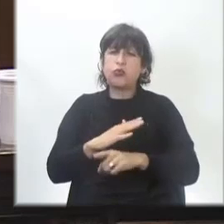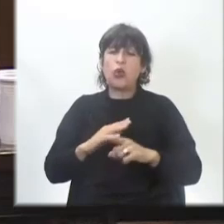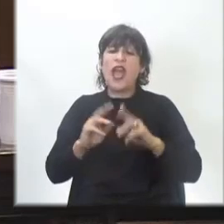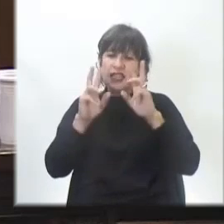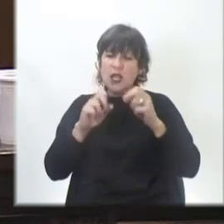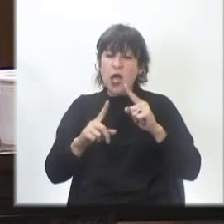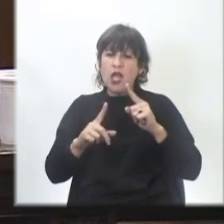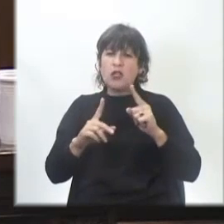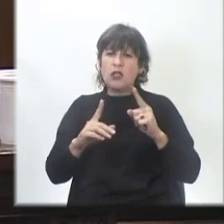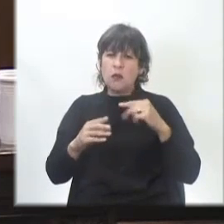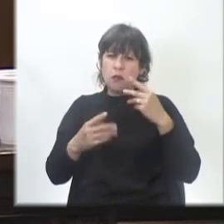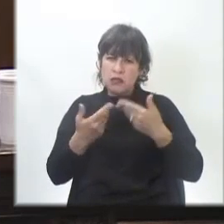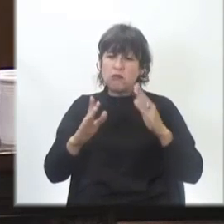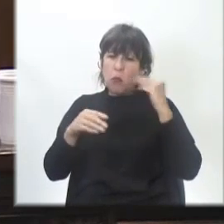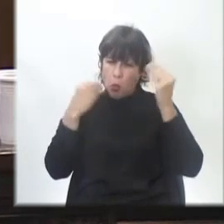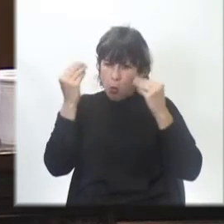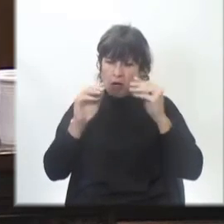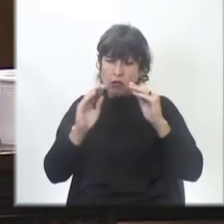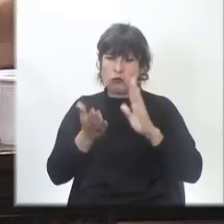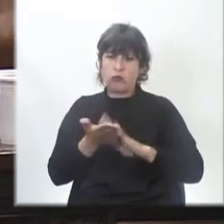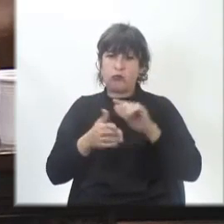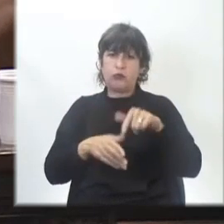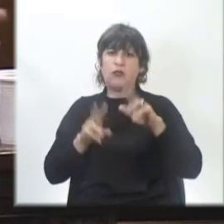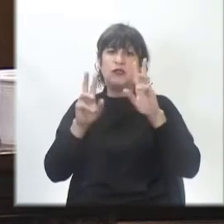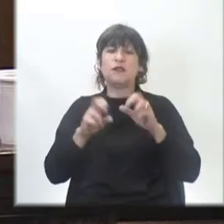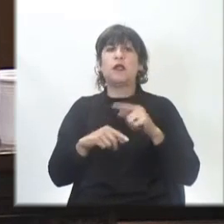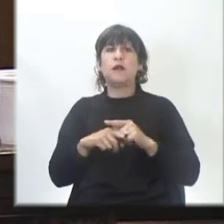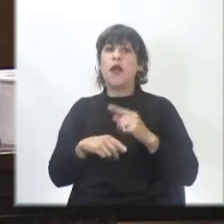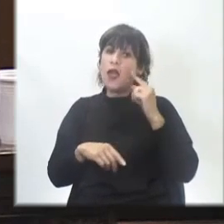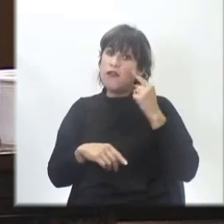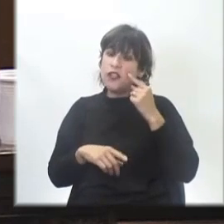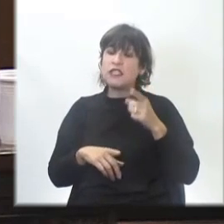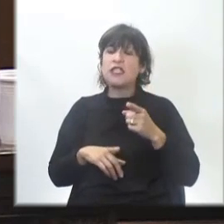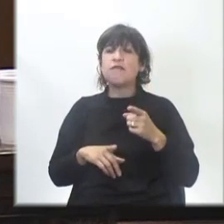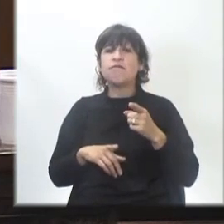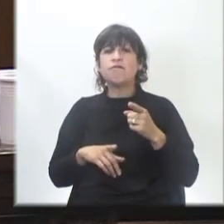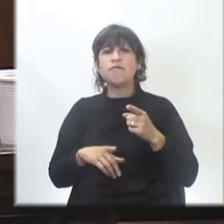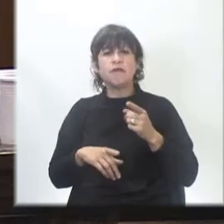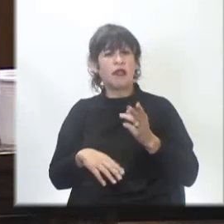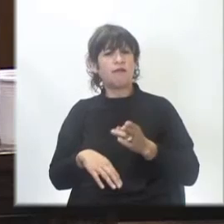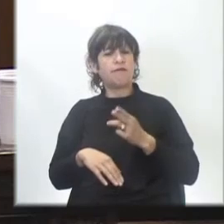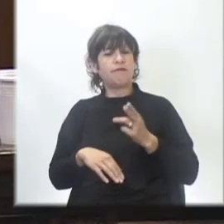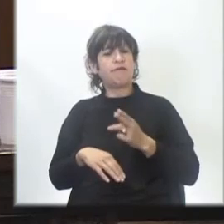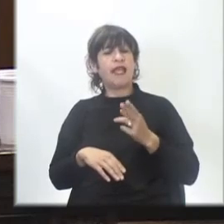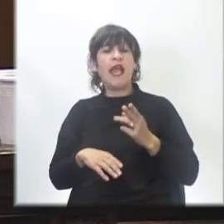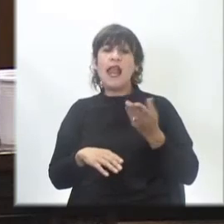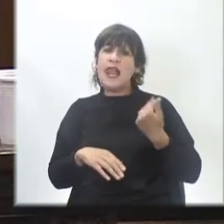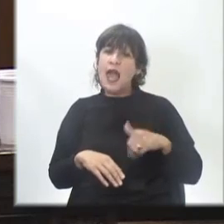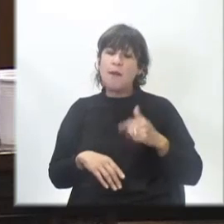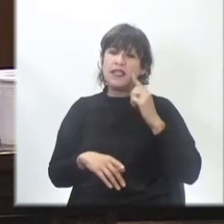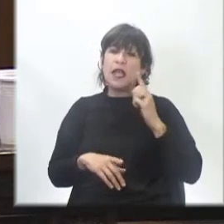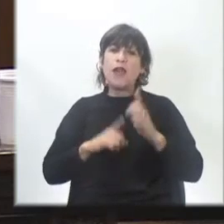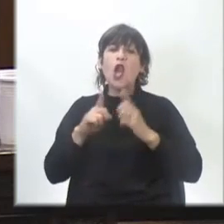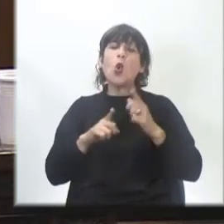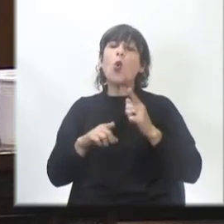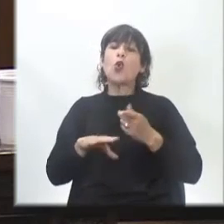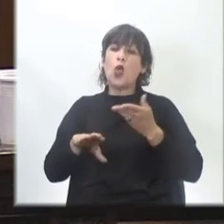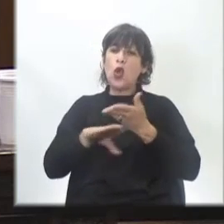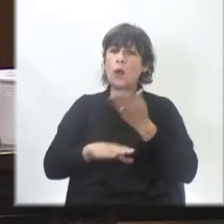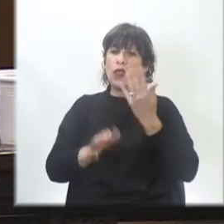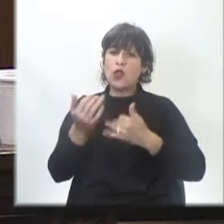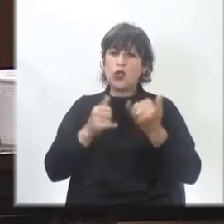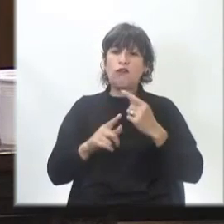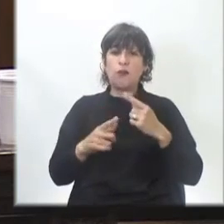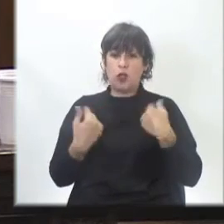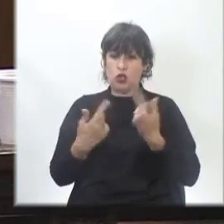por este tema. Y fíjese la curiosidad que, lamentablemente, algunos de los pedidos de informe que nosotros